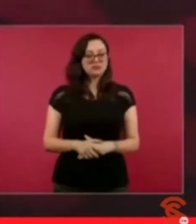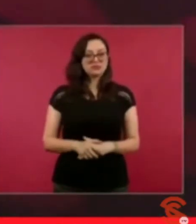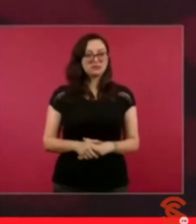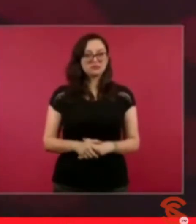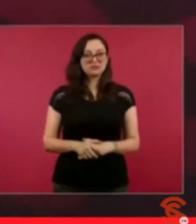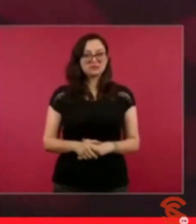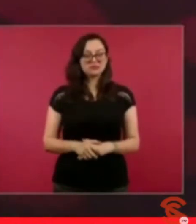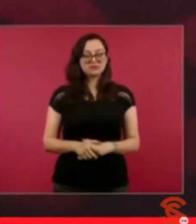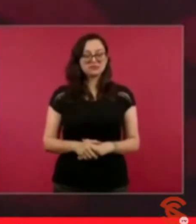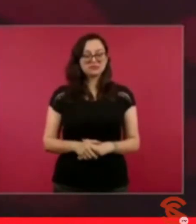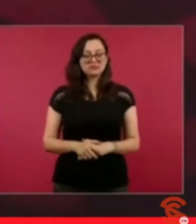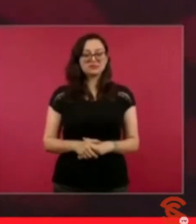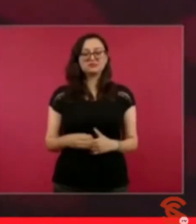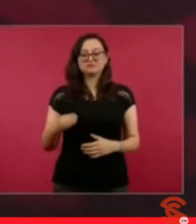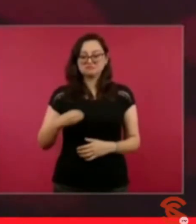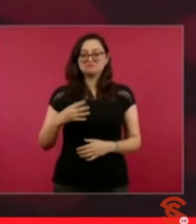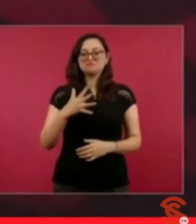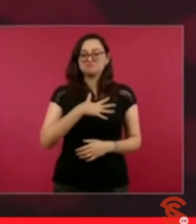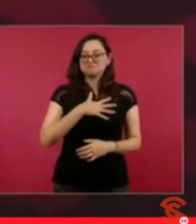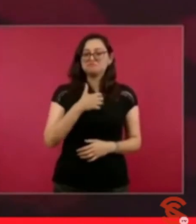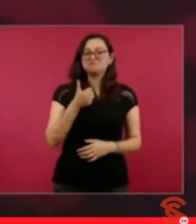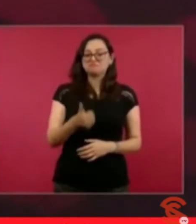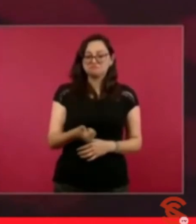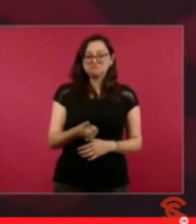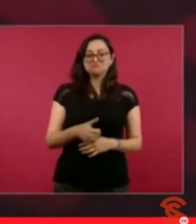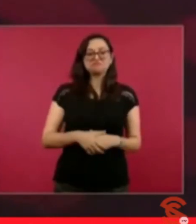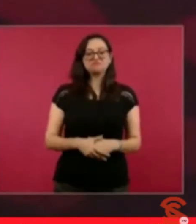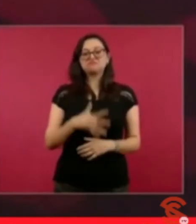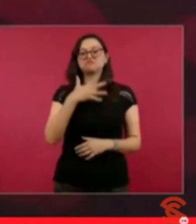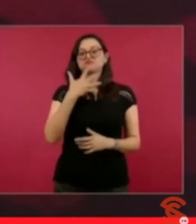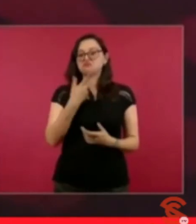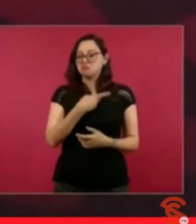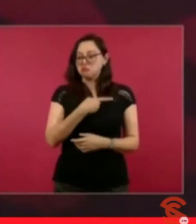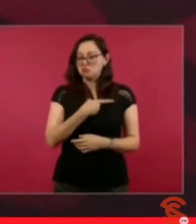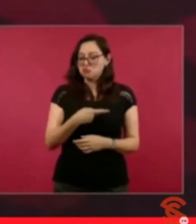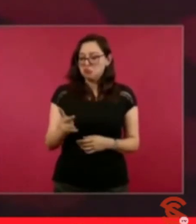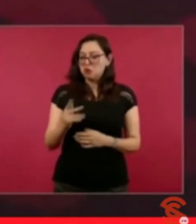que hay bienestar, que se está combatiendo la pobreza.